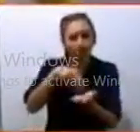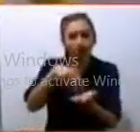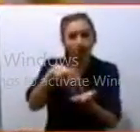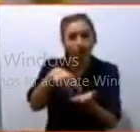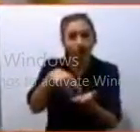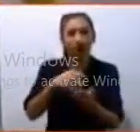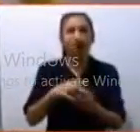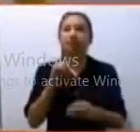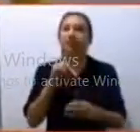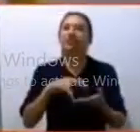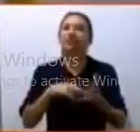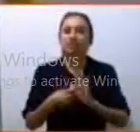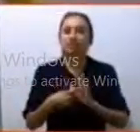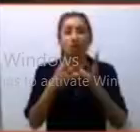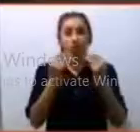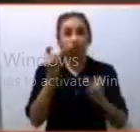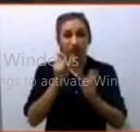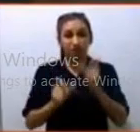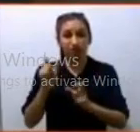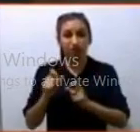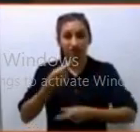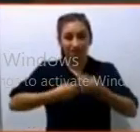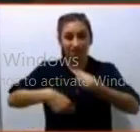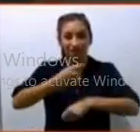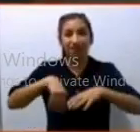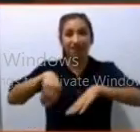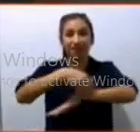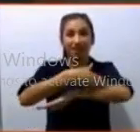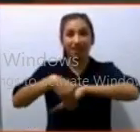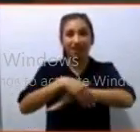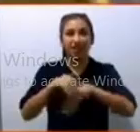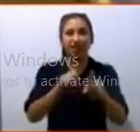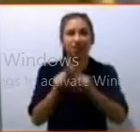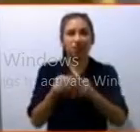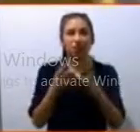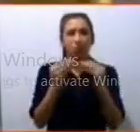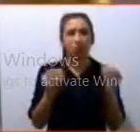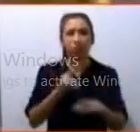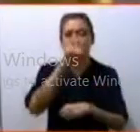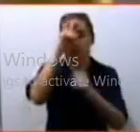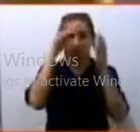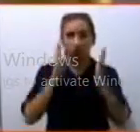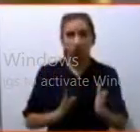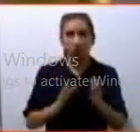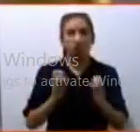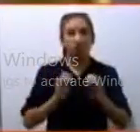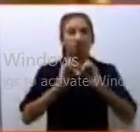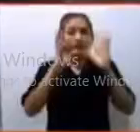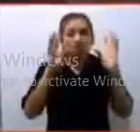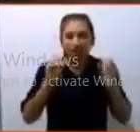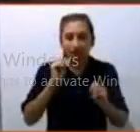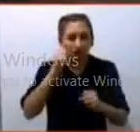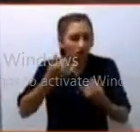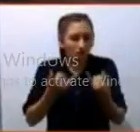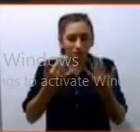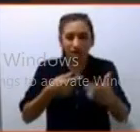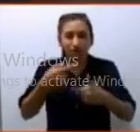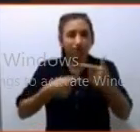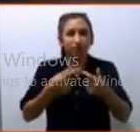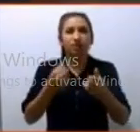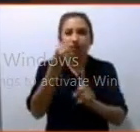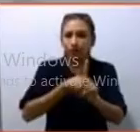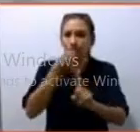decir que muchas personas que vendemos en la calle somos como muchos peruanos y que día a día luchamos para salir adelante, que nos